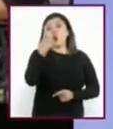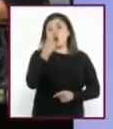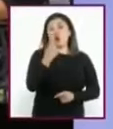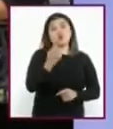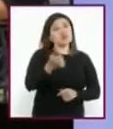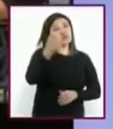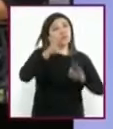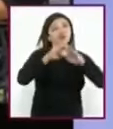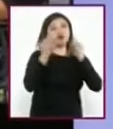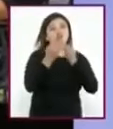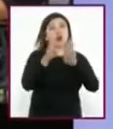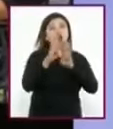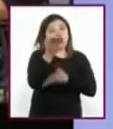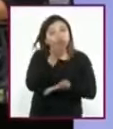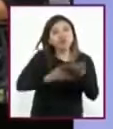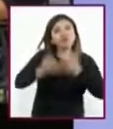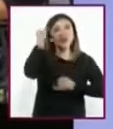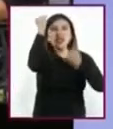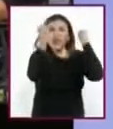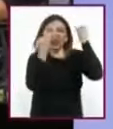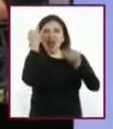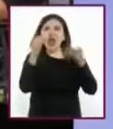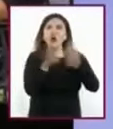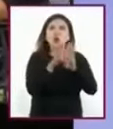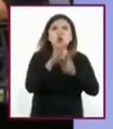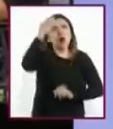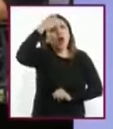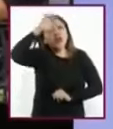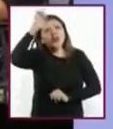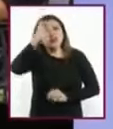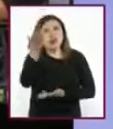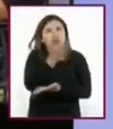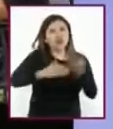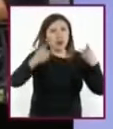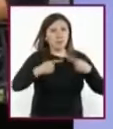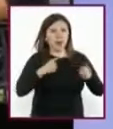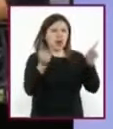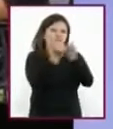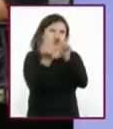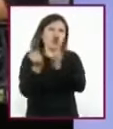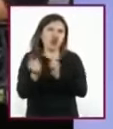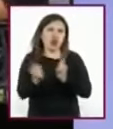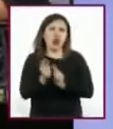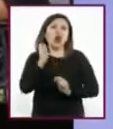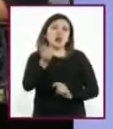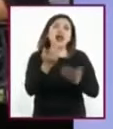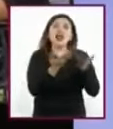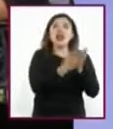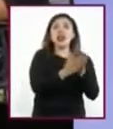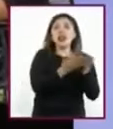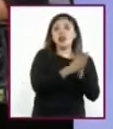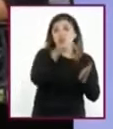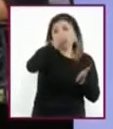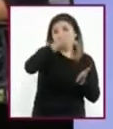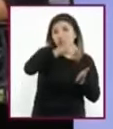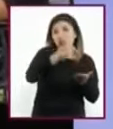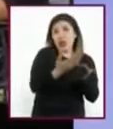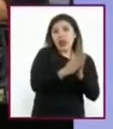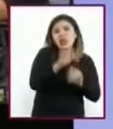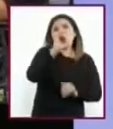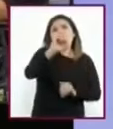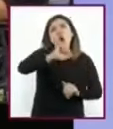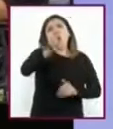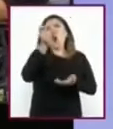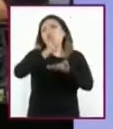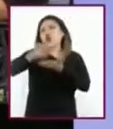principales de intercambiar ideas, de intercambiar experiencias entre las personas, son los libros o cualquier otro tipo